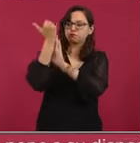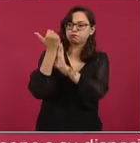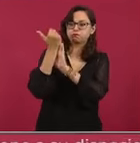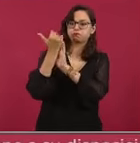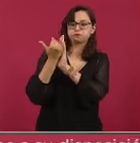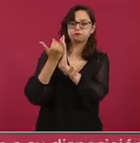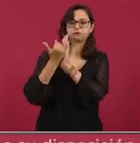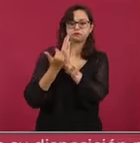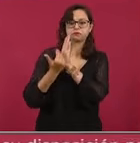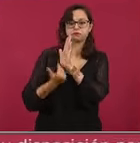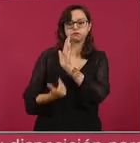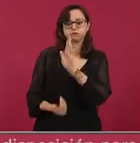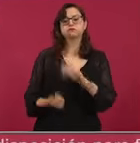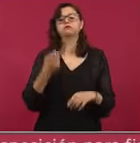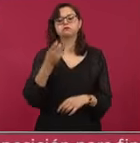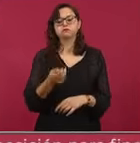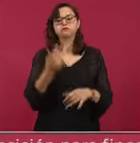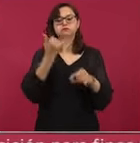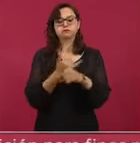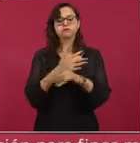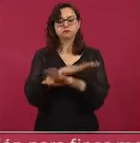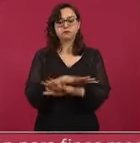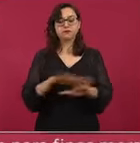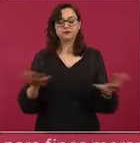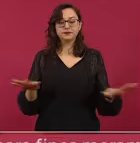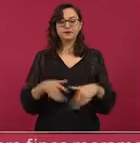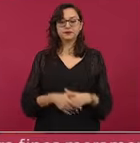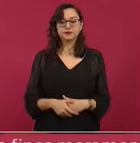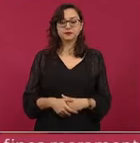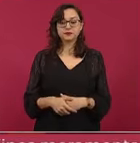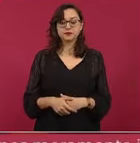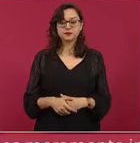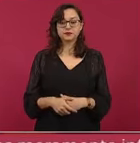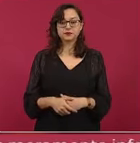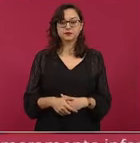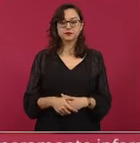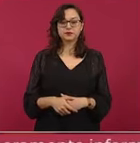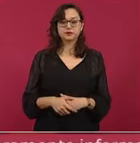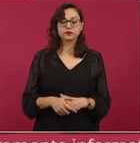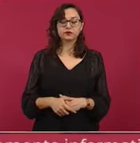Vamos a informar sobre eso. Ya vamos